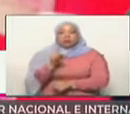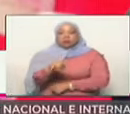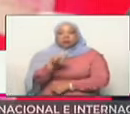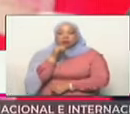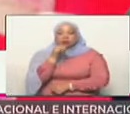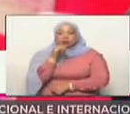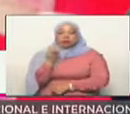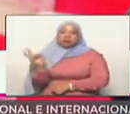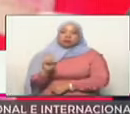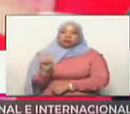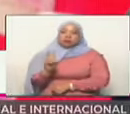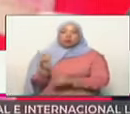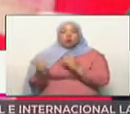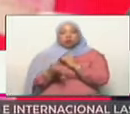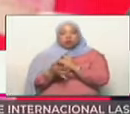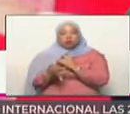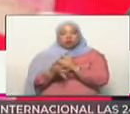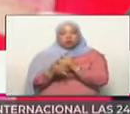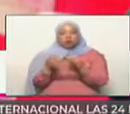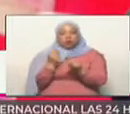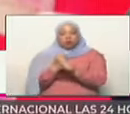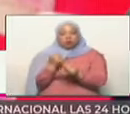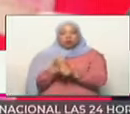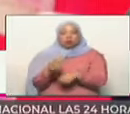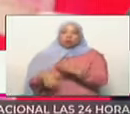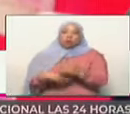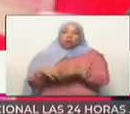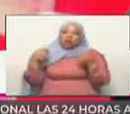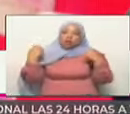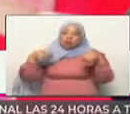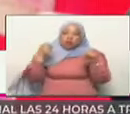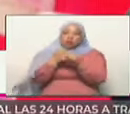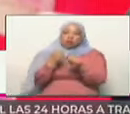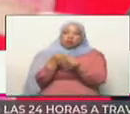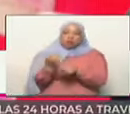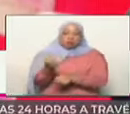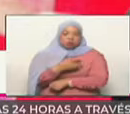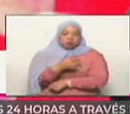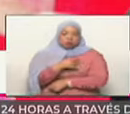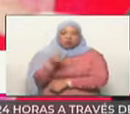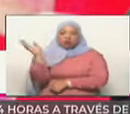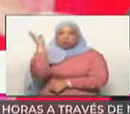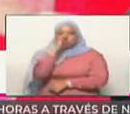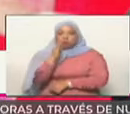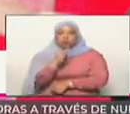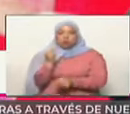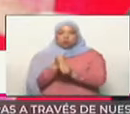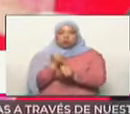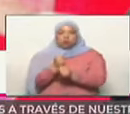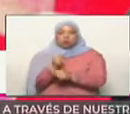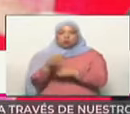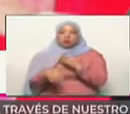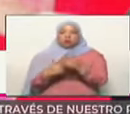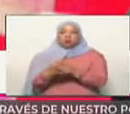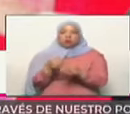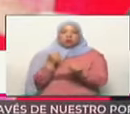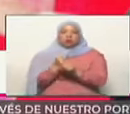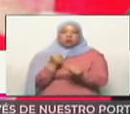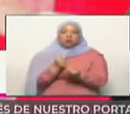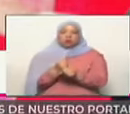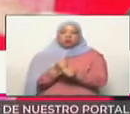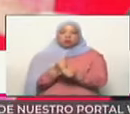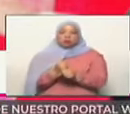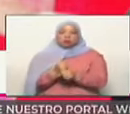es que este paquete tecnológico se implementó en Chile y en Brasil. Una vez que fuimos a un congreso,